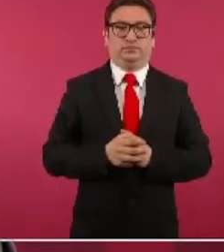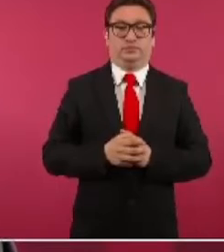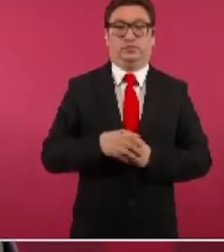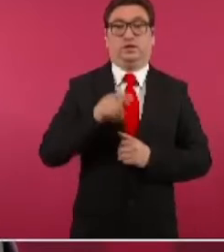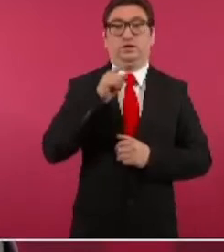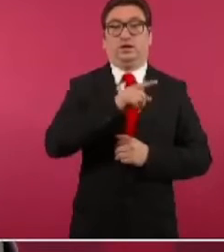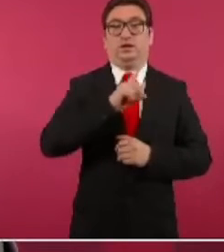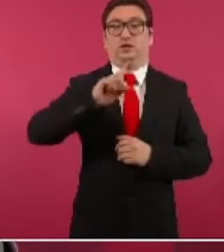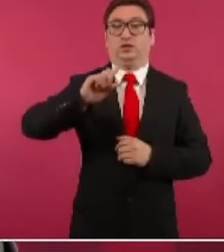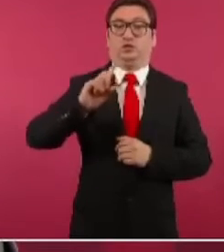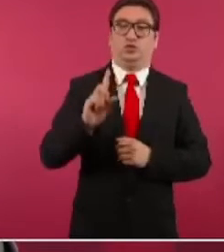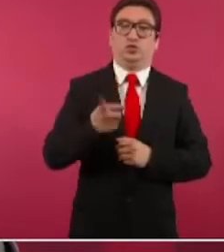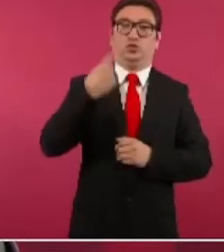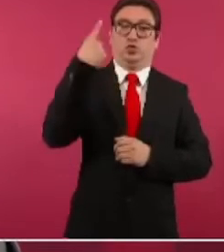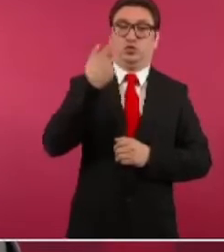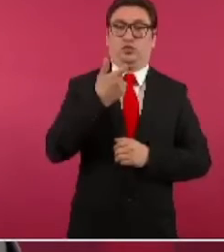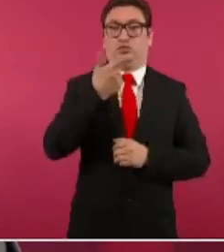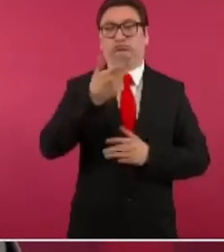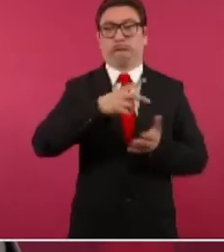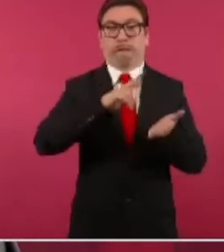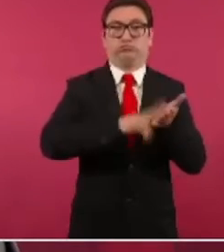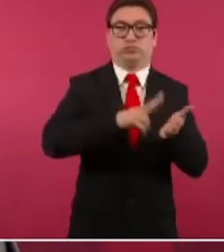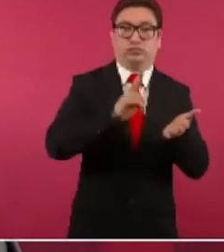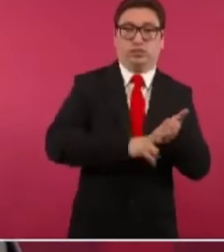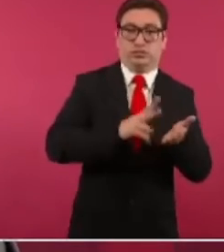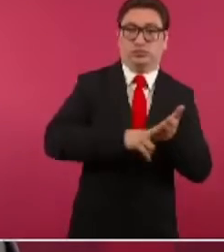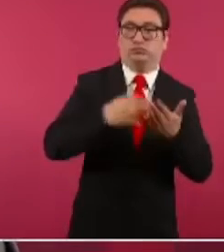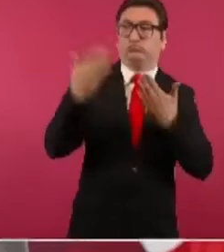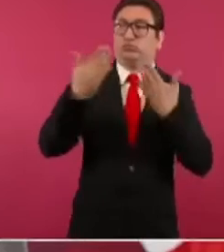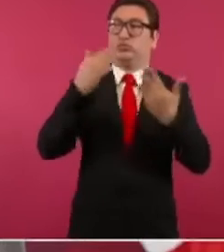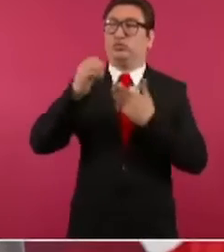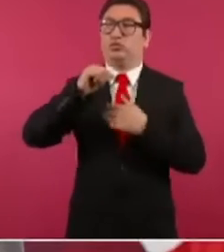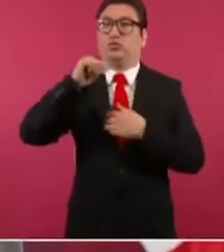dólar con relación a otras monedas, también aquí,